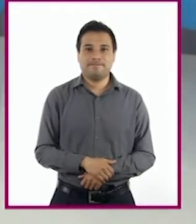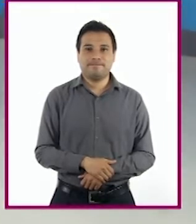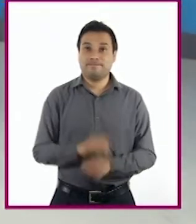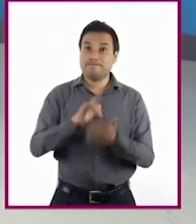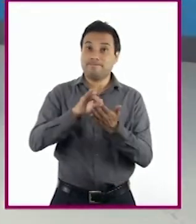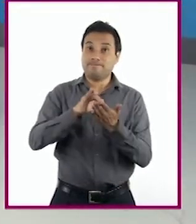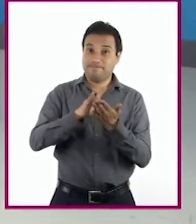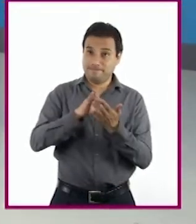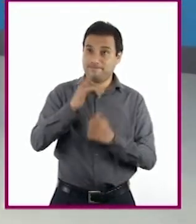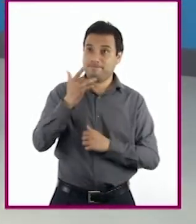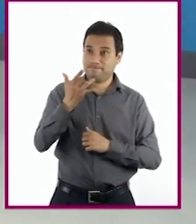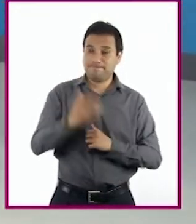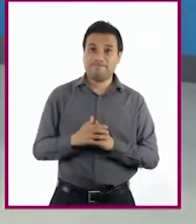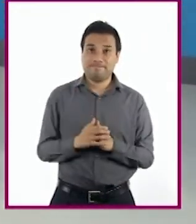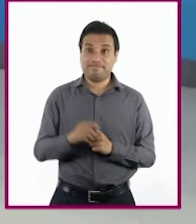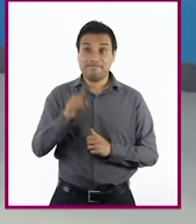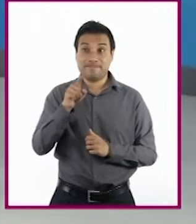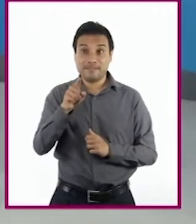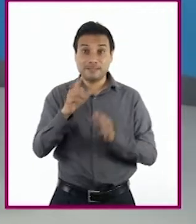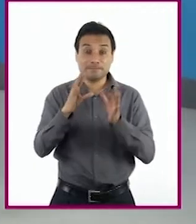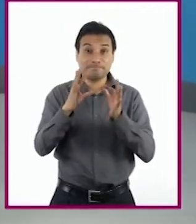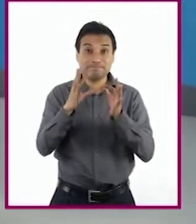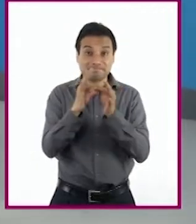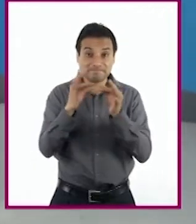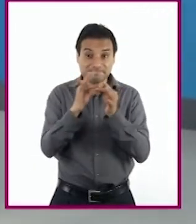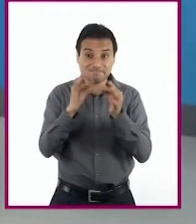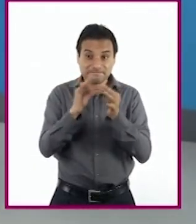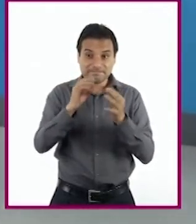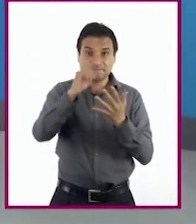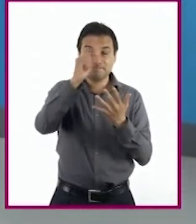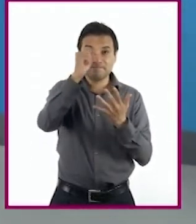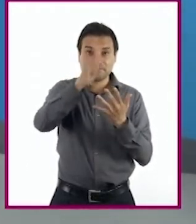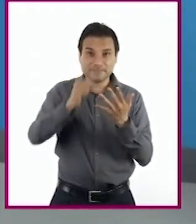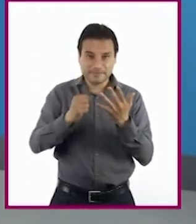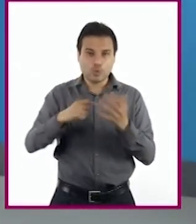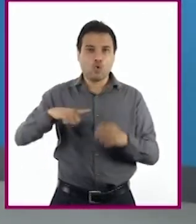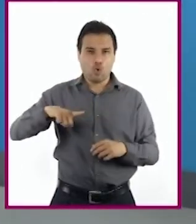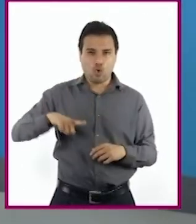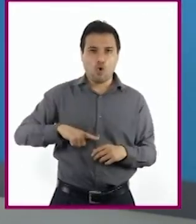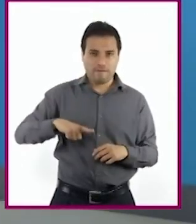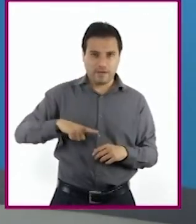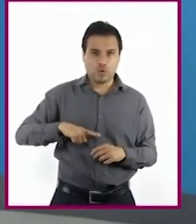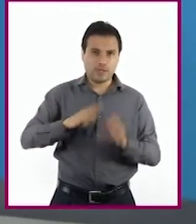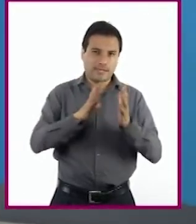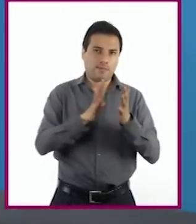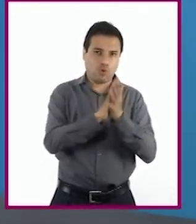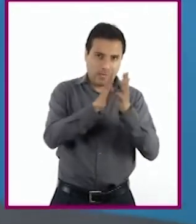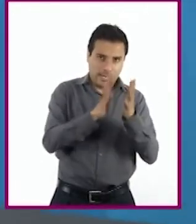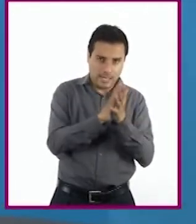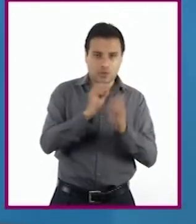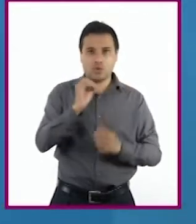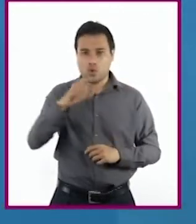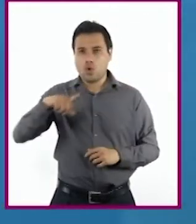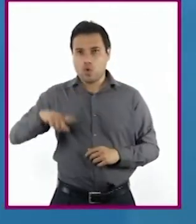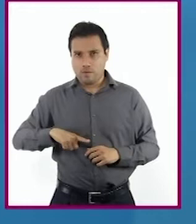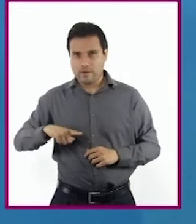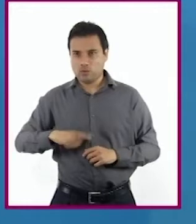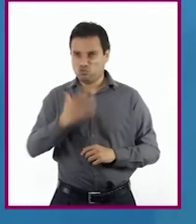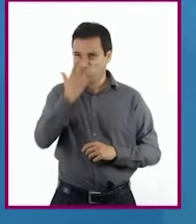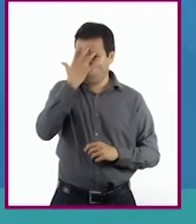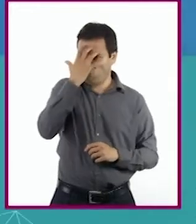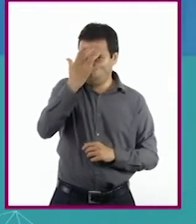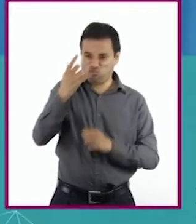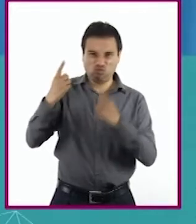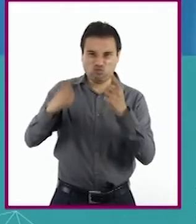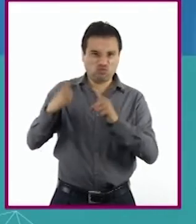Gracias, maestra. Nos ha explicado algunas diferencias entre los gobiernos democráticos y autoritarios. Esto es